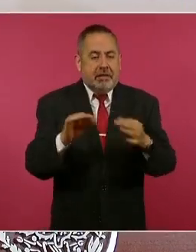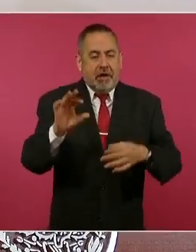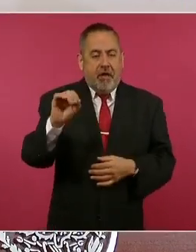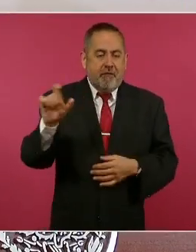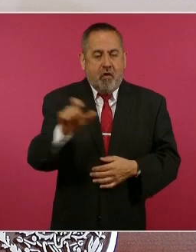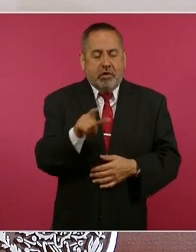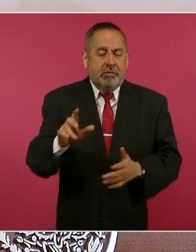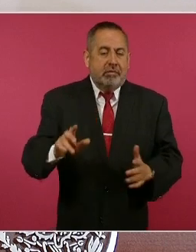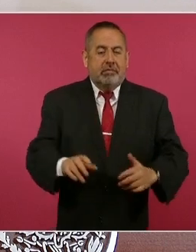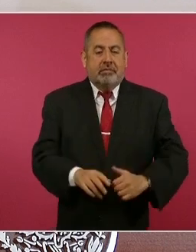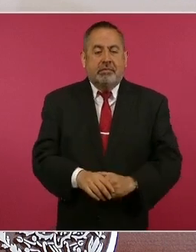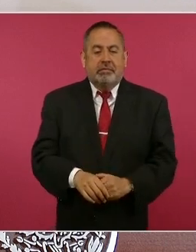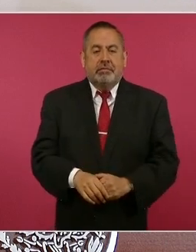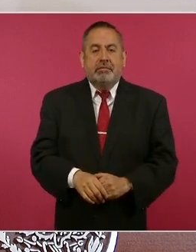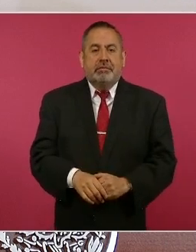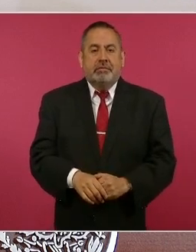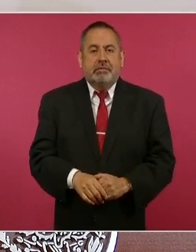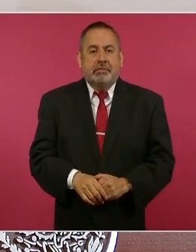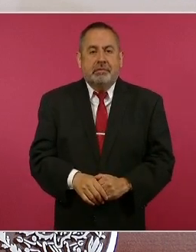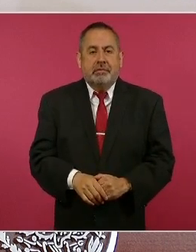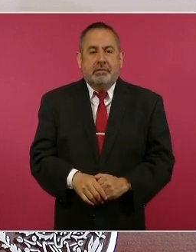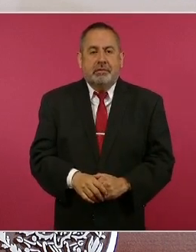sí,